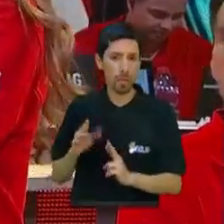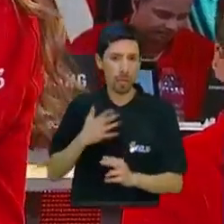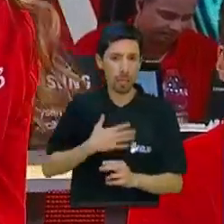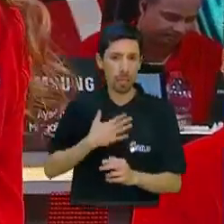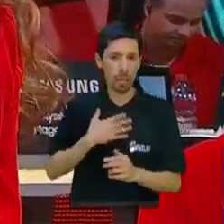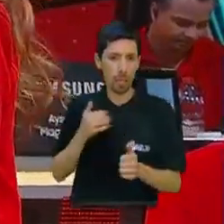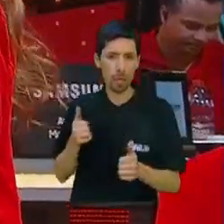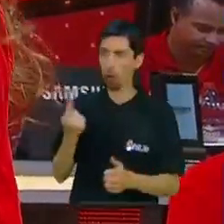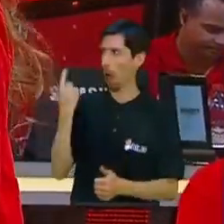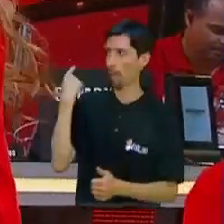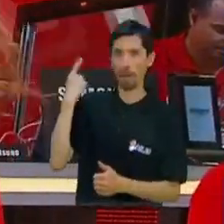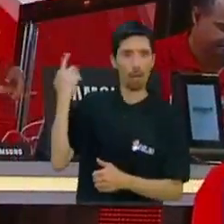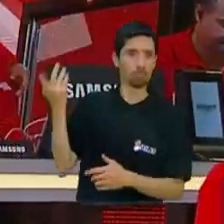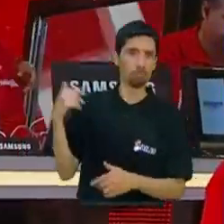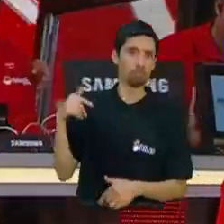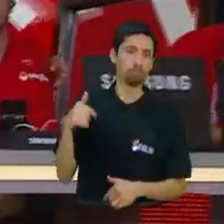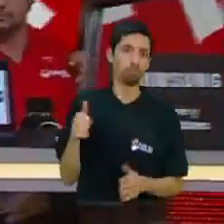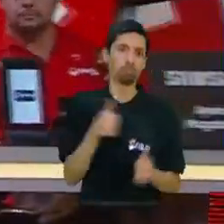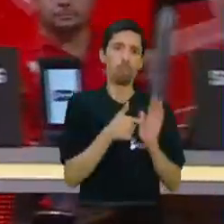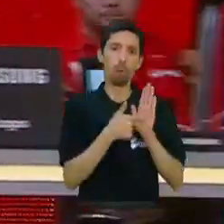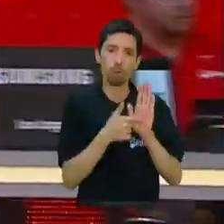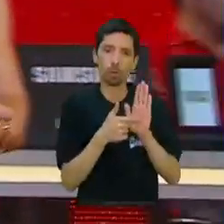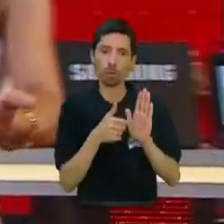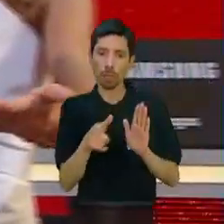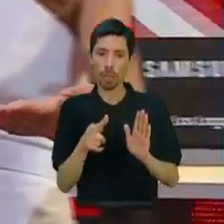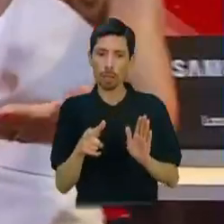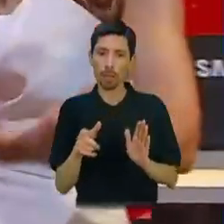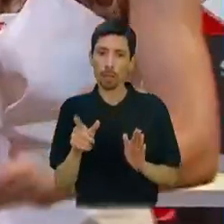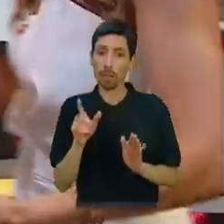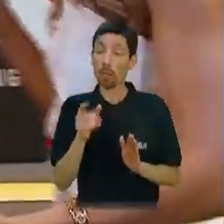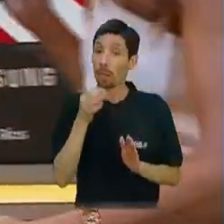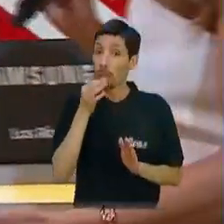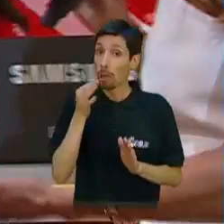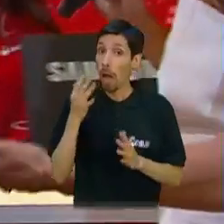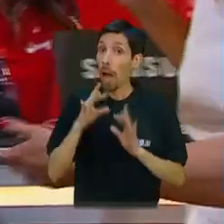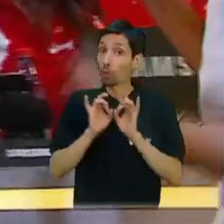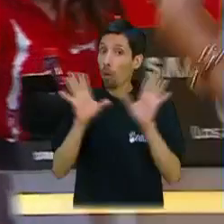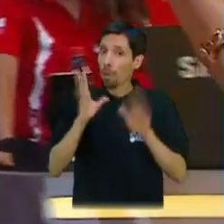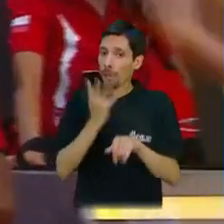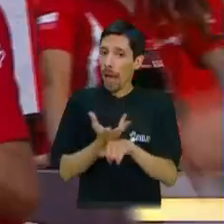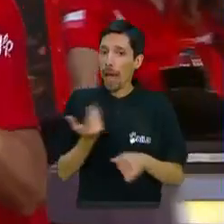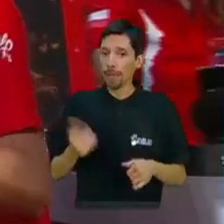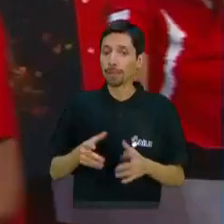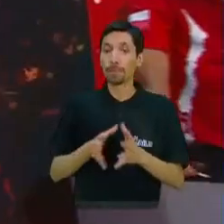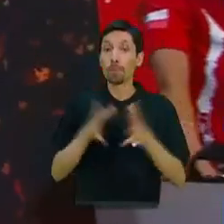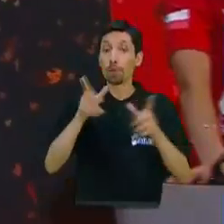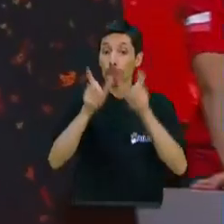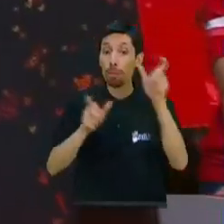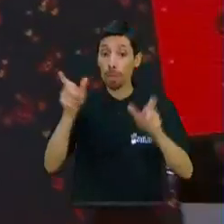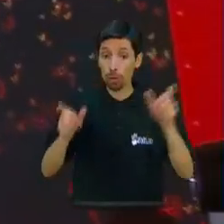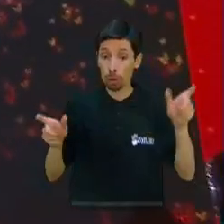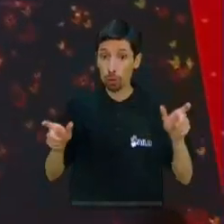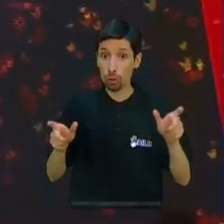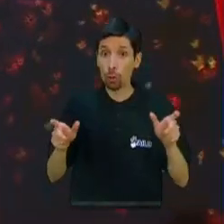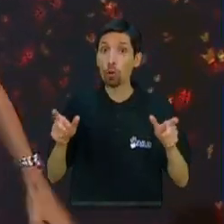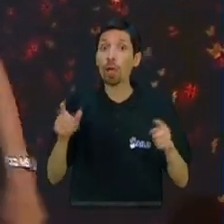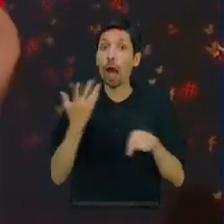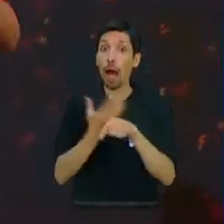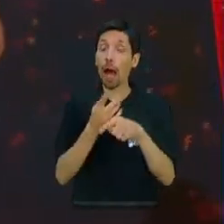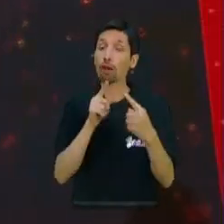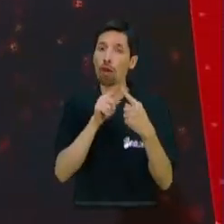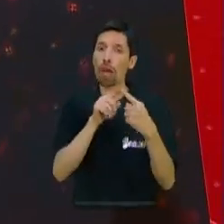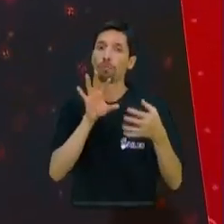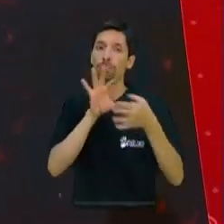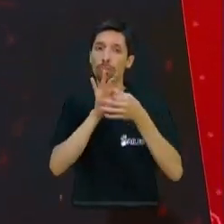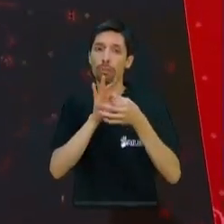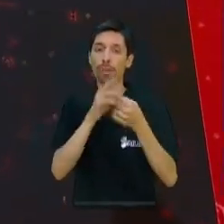A la pantalla. ¿A dónde? Atrás, Carola. Donde quiera, vaya. Porque ¿sabes qué? Con Daniel tenemos más sorpresas. Hay muchas personas en este minuto conectándose con nosotros